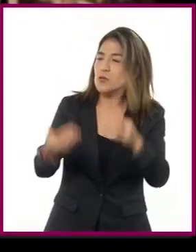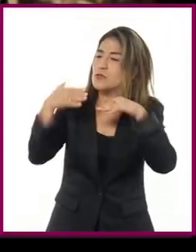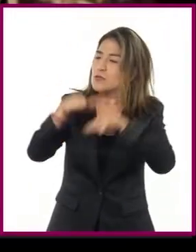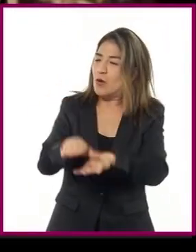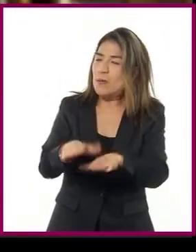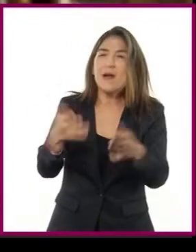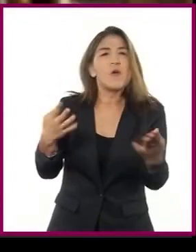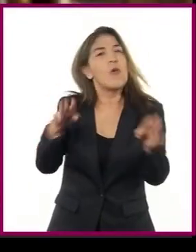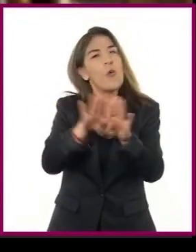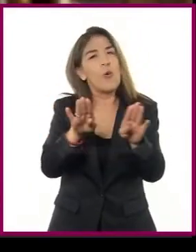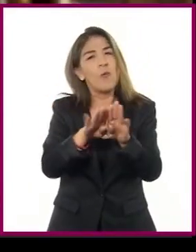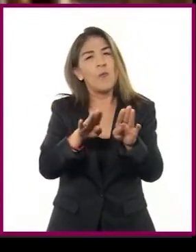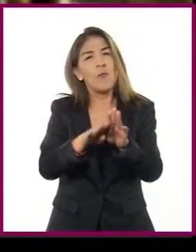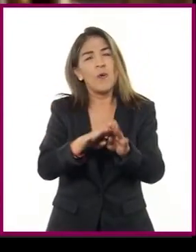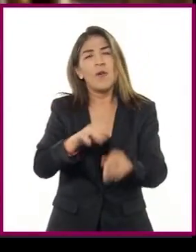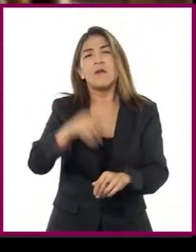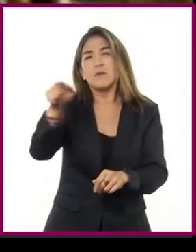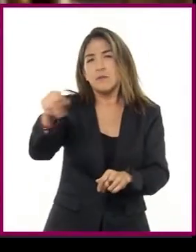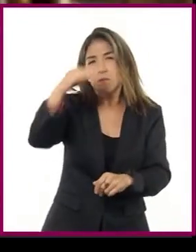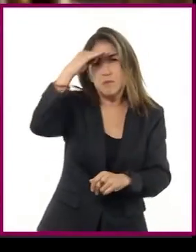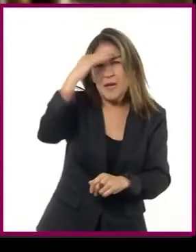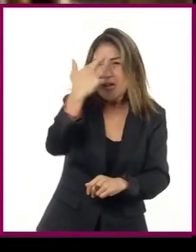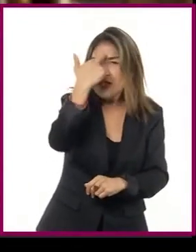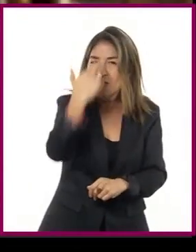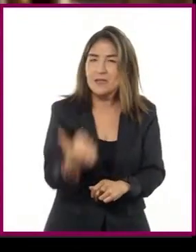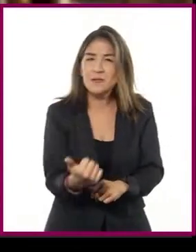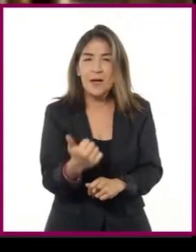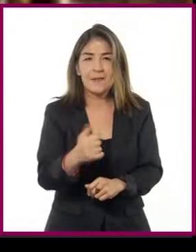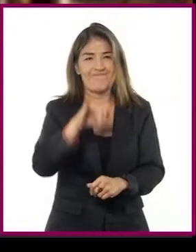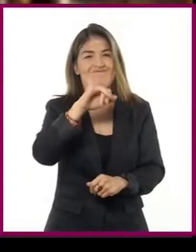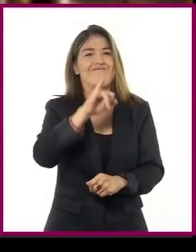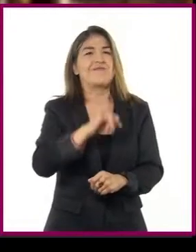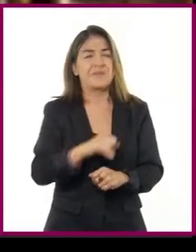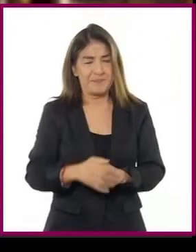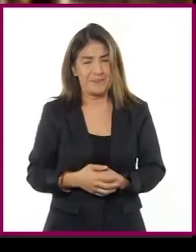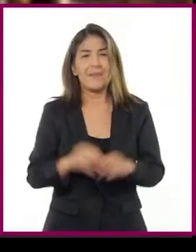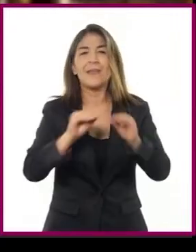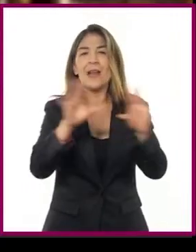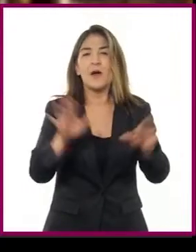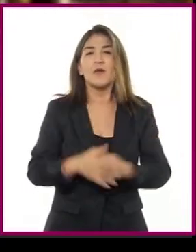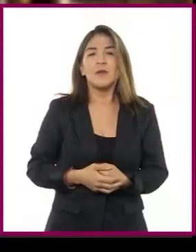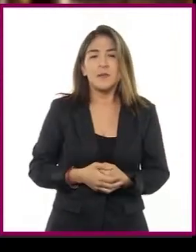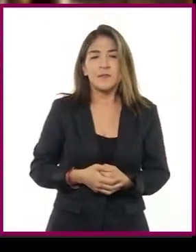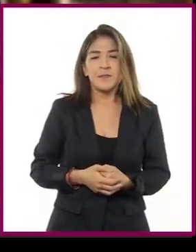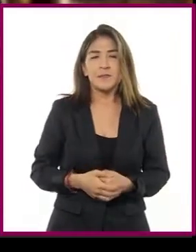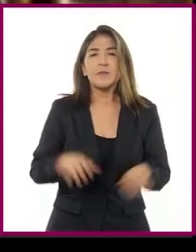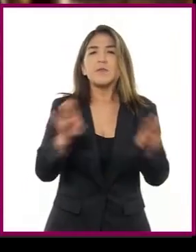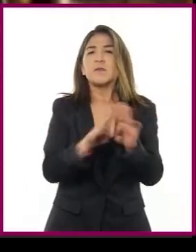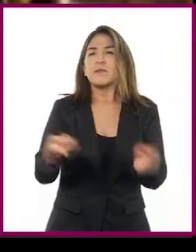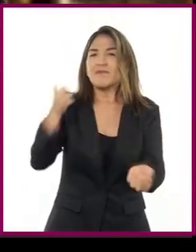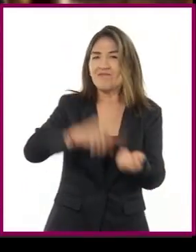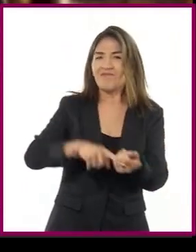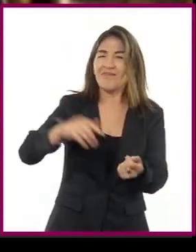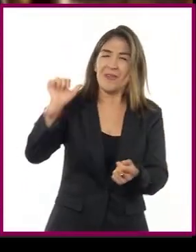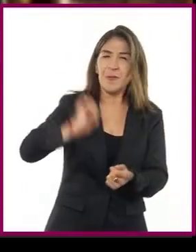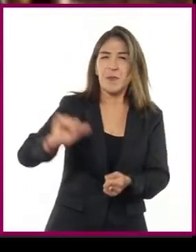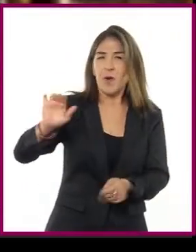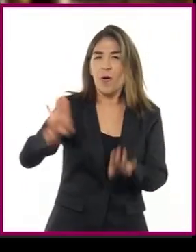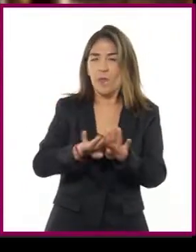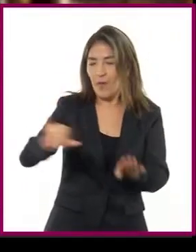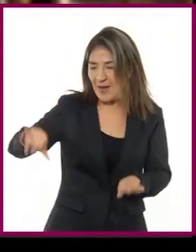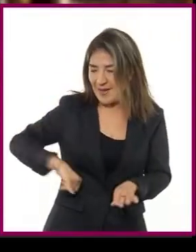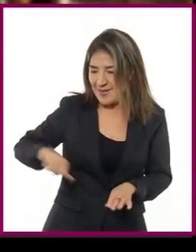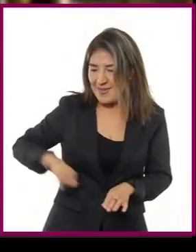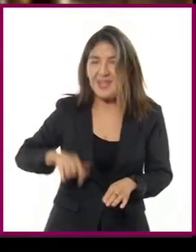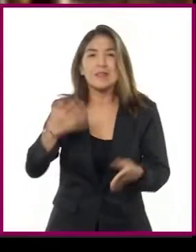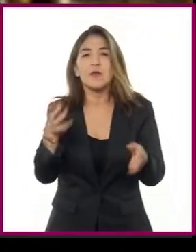razonar? ¡Claro! Parece que interesaba mucho construir modelos sobre el papel